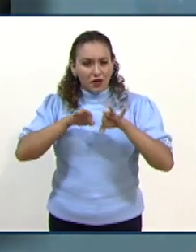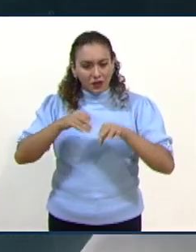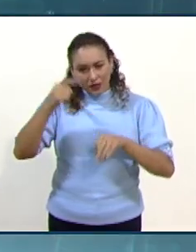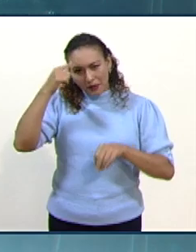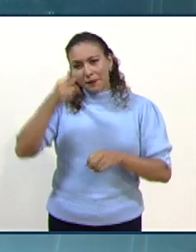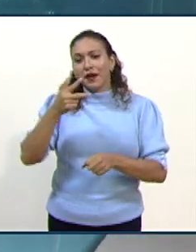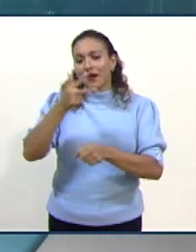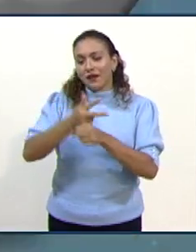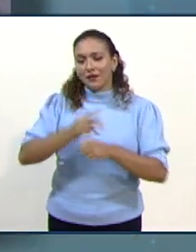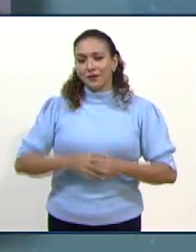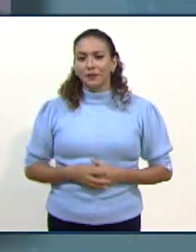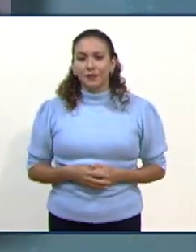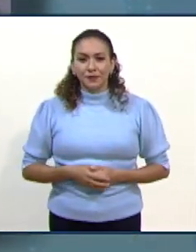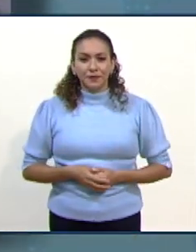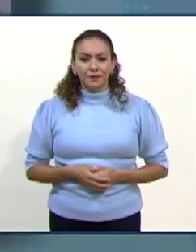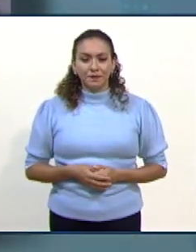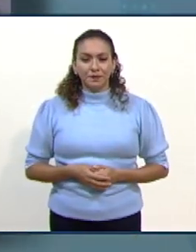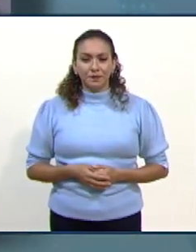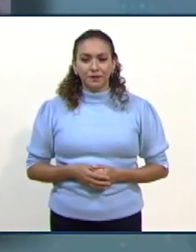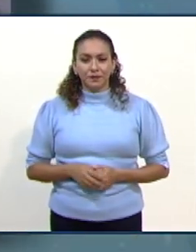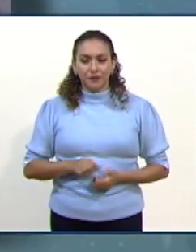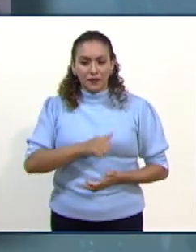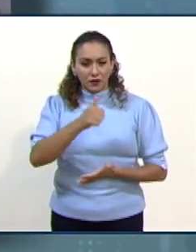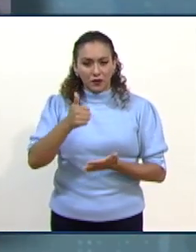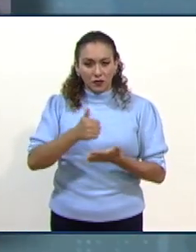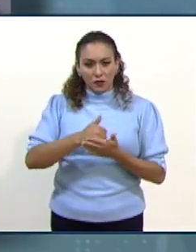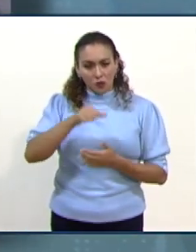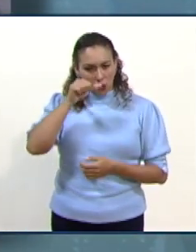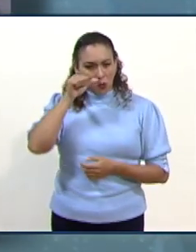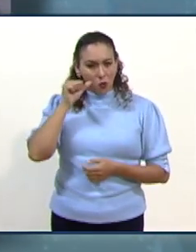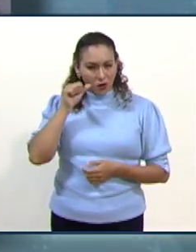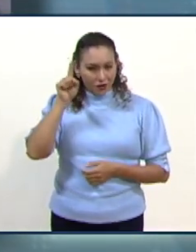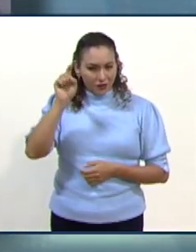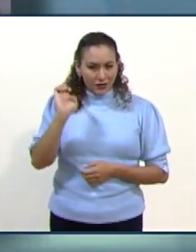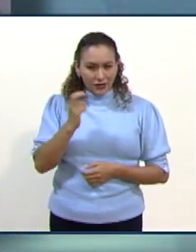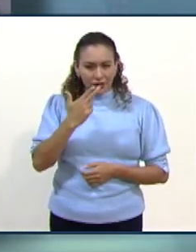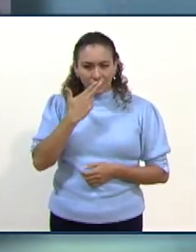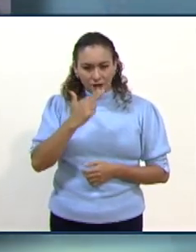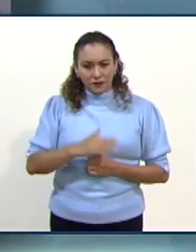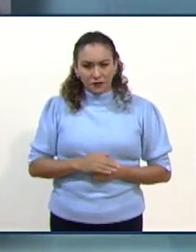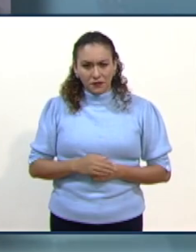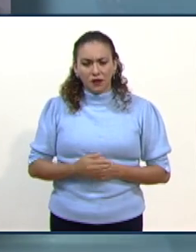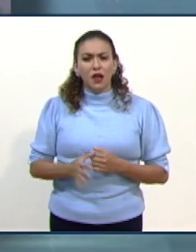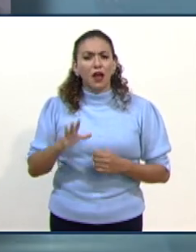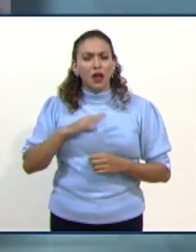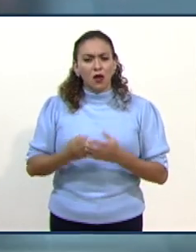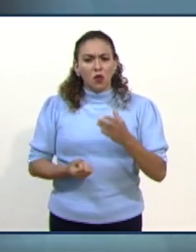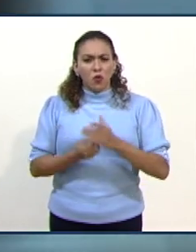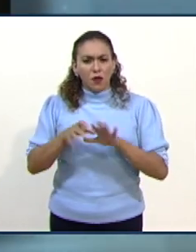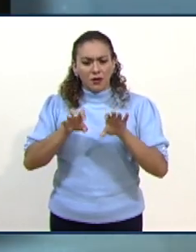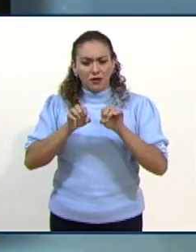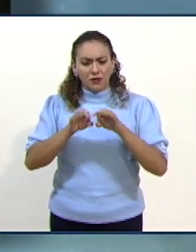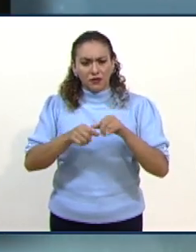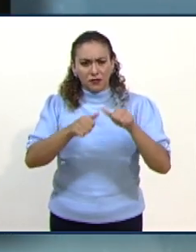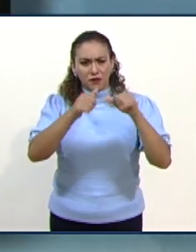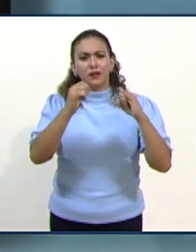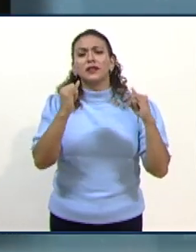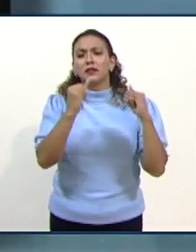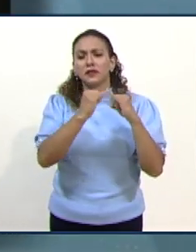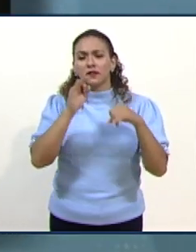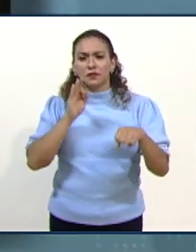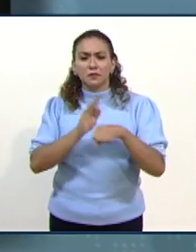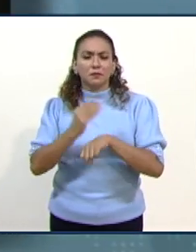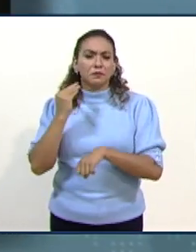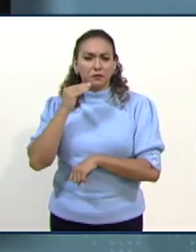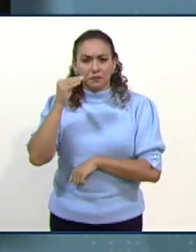materias. En Ciudad Juárez, Chihuahua, se inauguraron las nuevas oficinas de la Defensoría Pública, un espacio